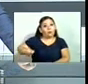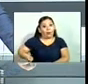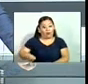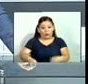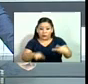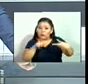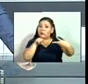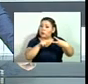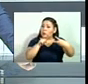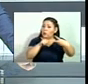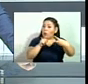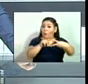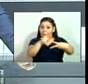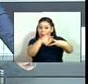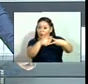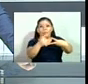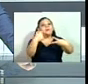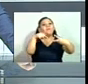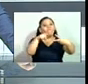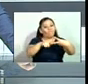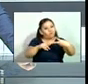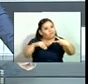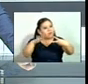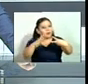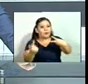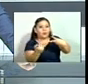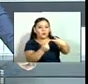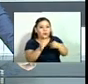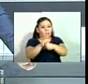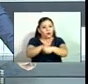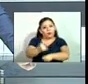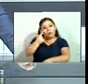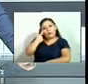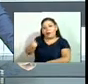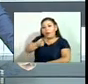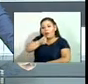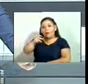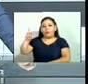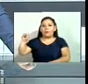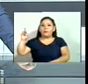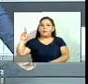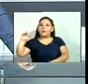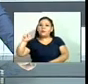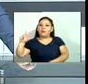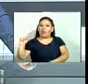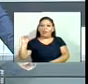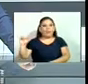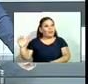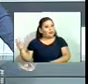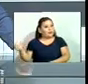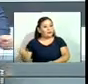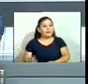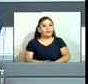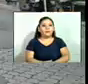municipio con más casos de COVID-19. La periodista Marcela Rivera nos cuenta y detalla lo que está ocurriendo ahí.